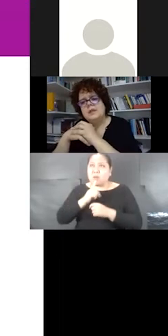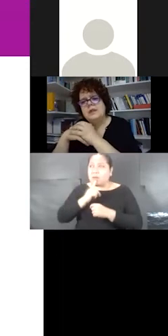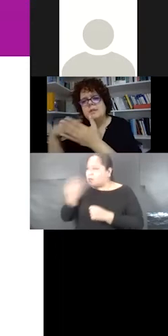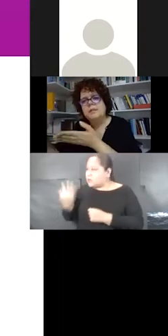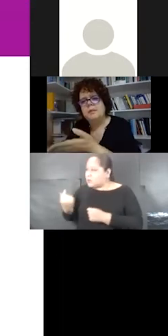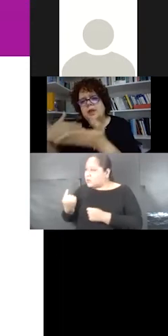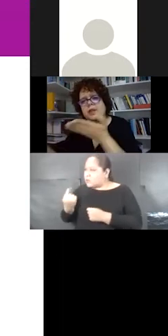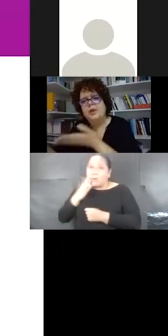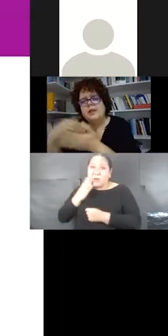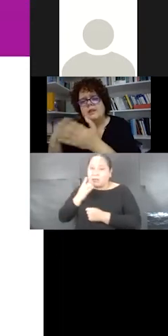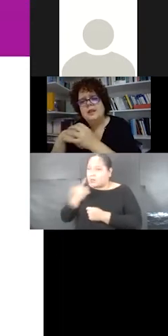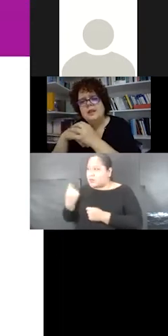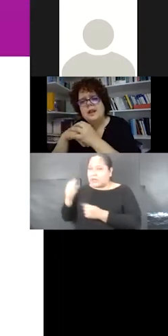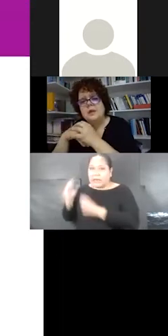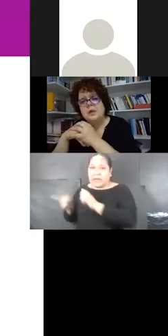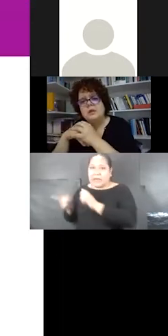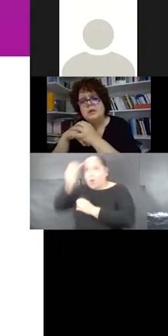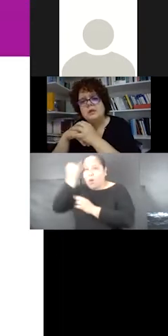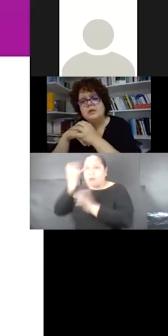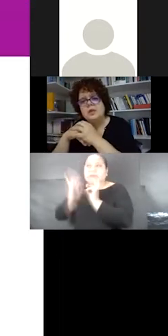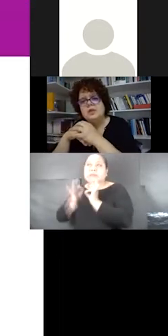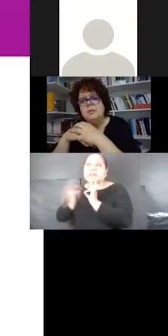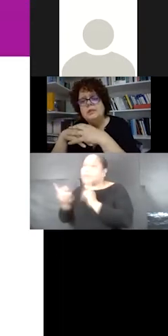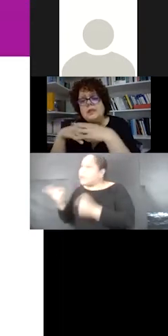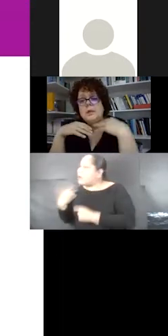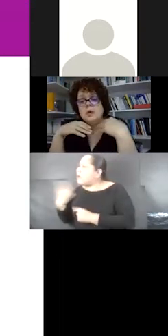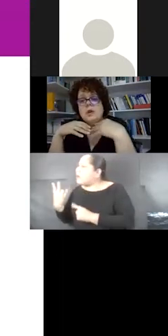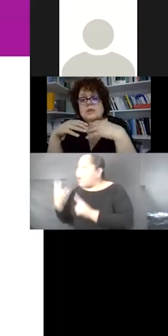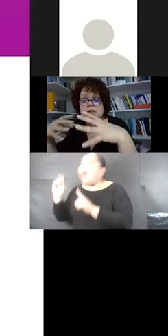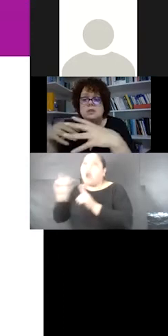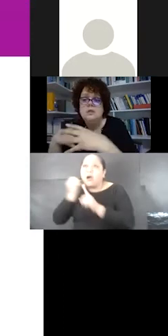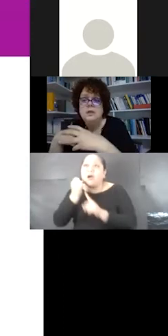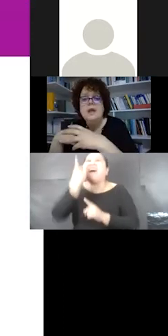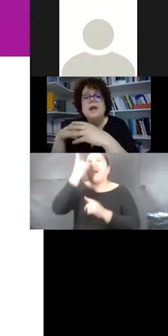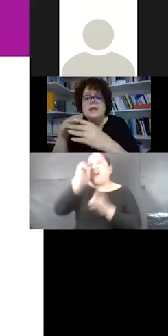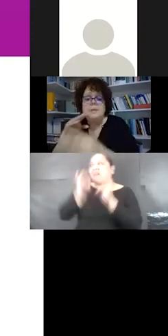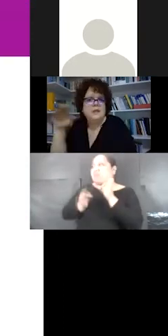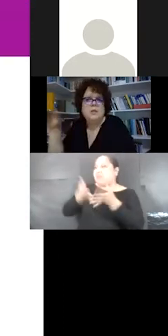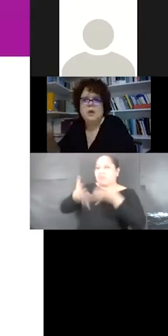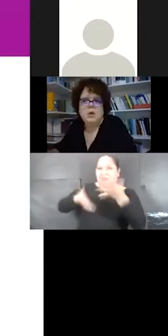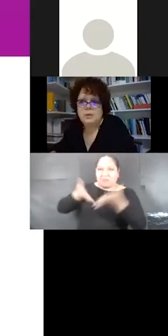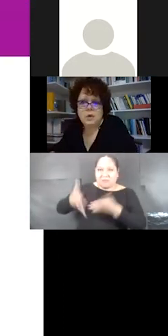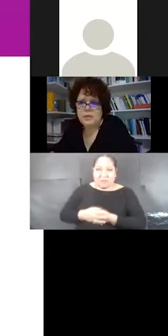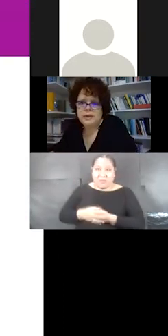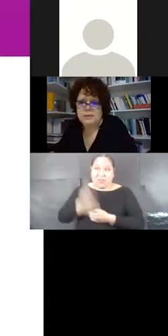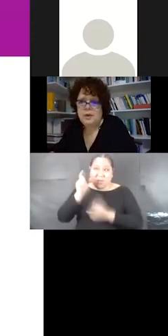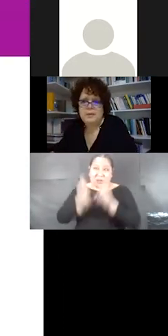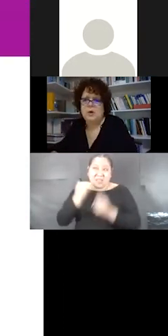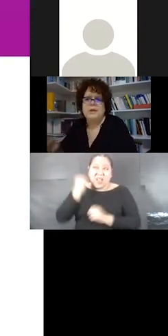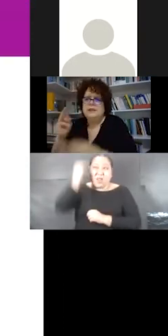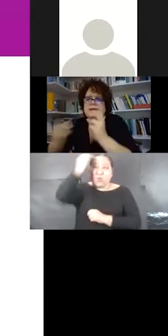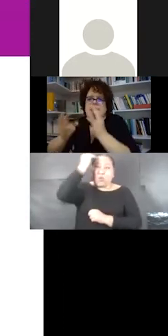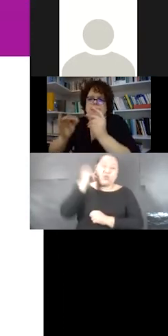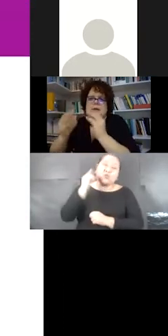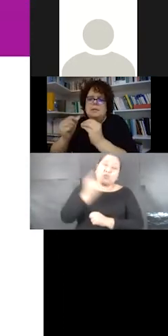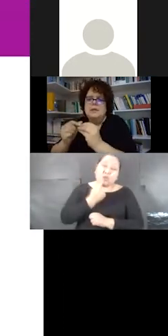que nos hacía de moderador de la reunión, ¿no? Entonces, cuando son bastante mayores, es eso también. Y pasa igual con los más jóvenes, porque los más